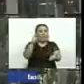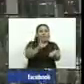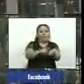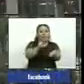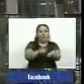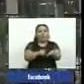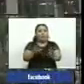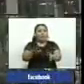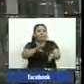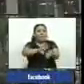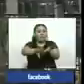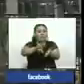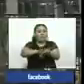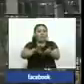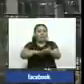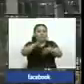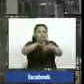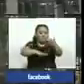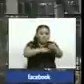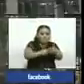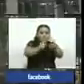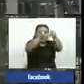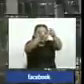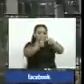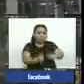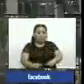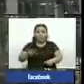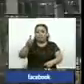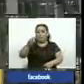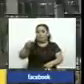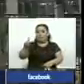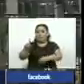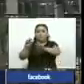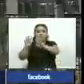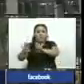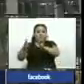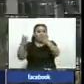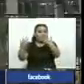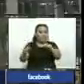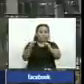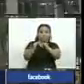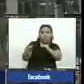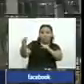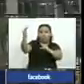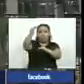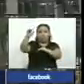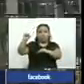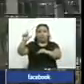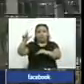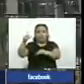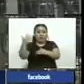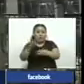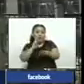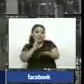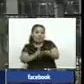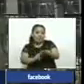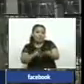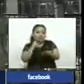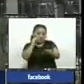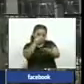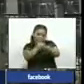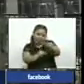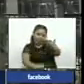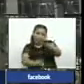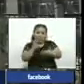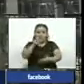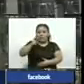financiamiento del Plan de Gastos de la Nación 2019, la Sala de lo Constitucional emitió una resolución. En el escrito,